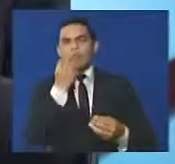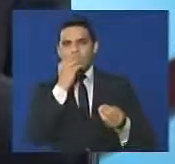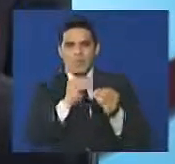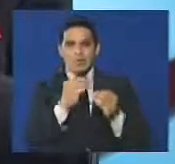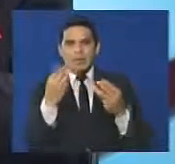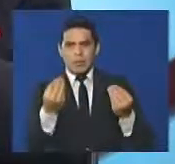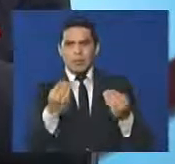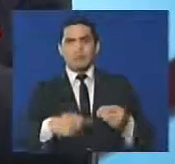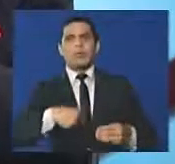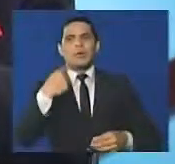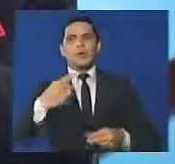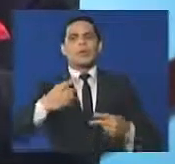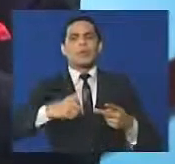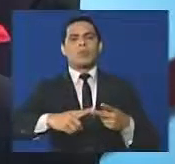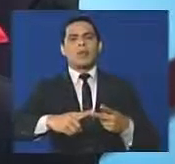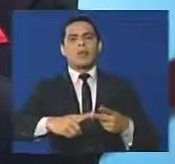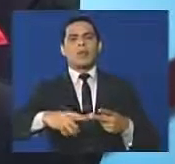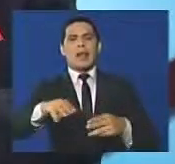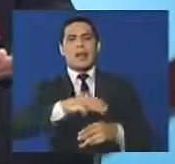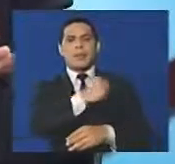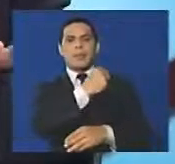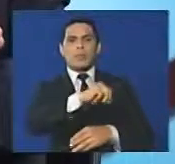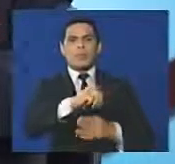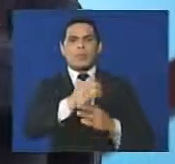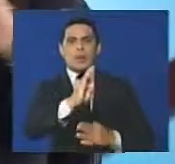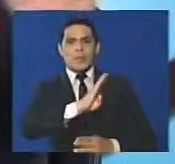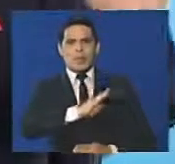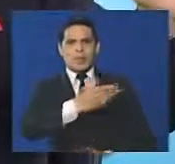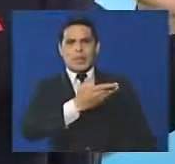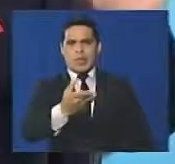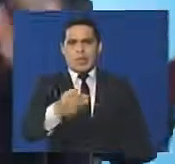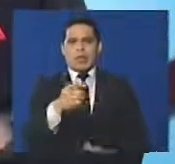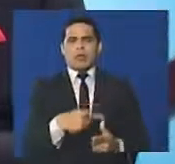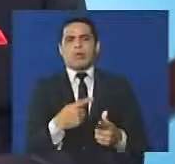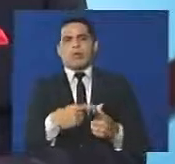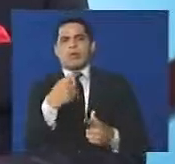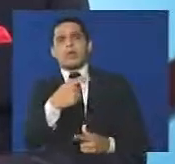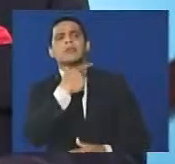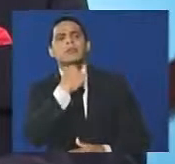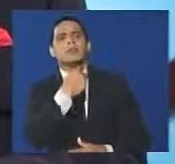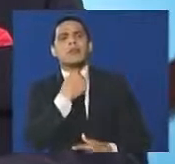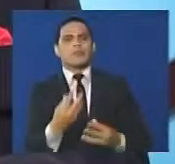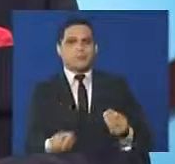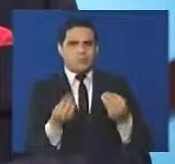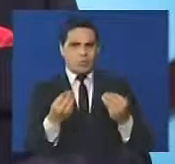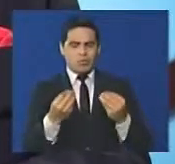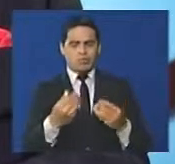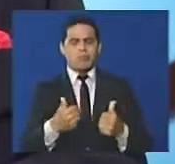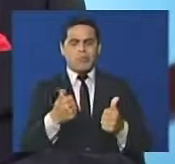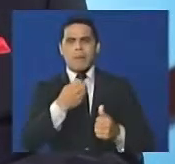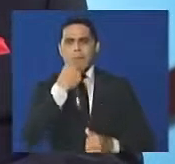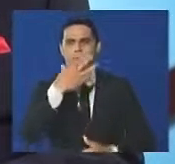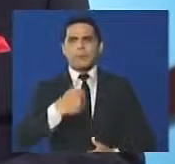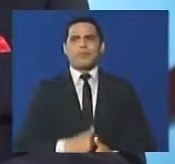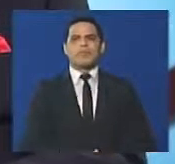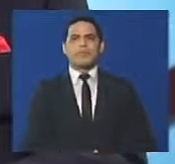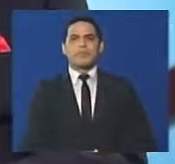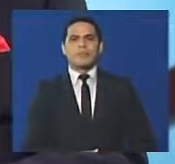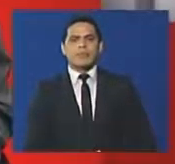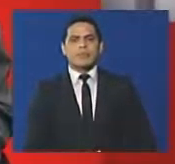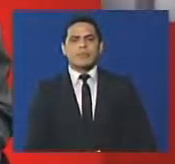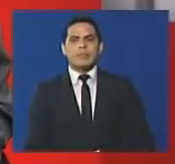después la chichornia, la música de ellos, ¿no? Y esto fue un espectáculo, esto fue una maravilla de ellos.